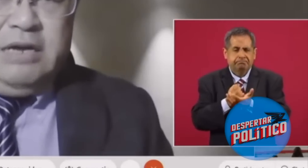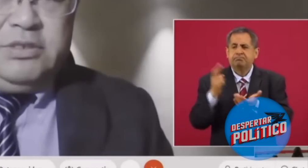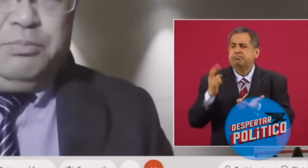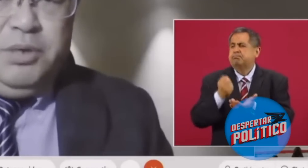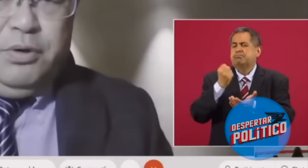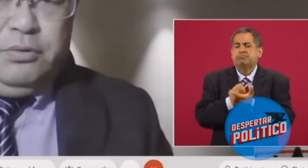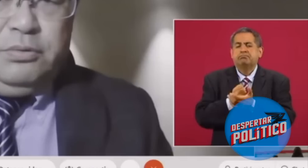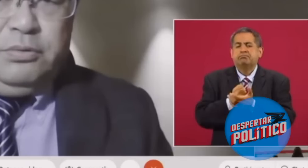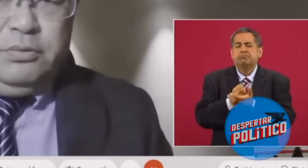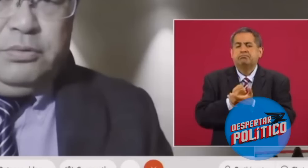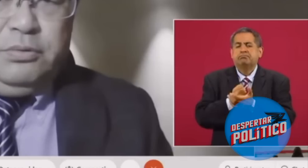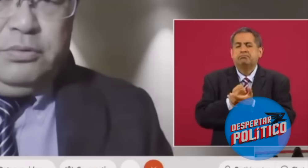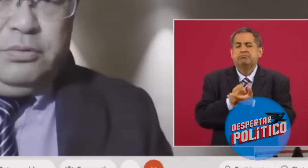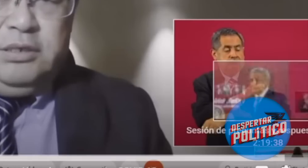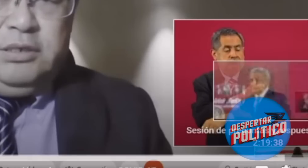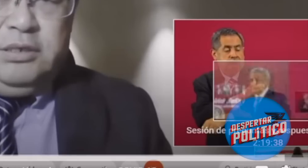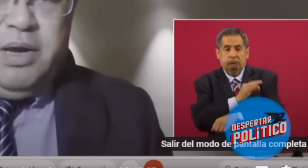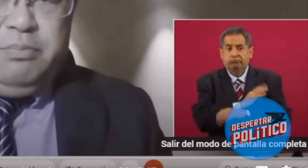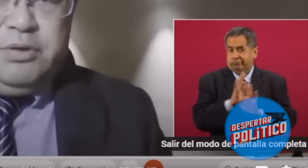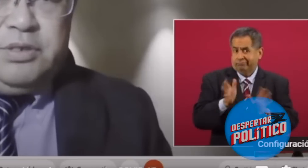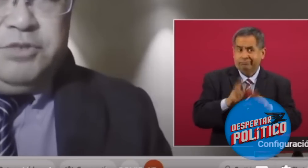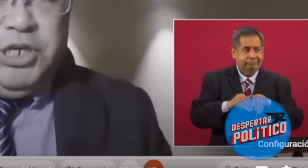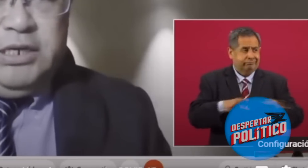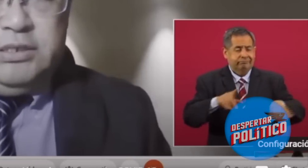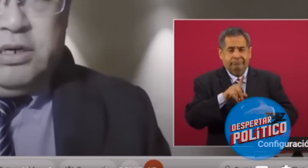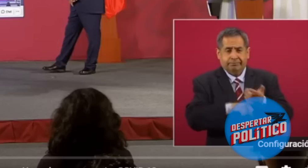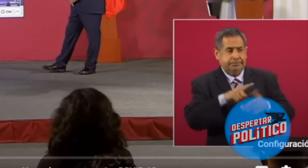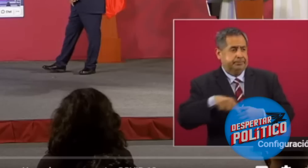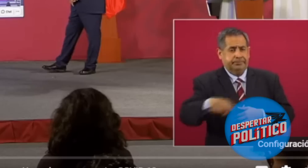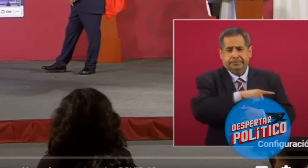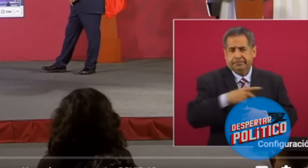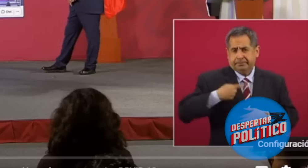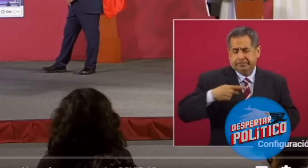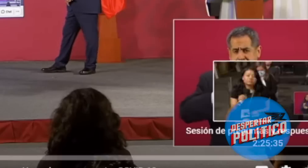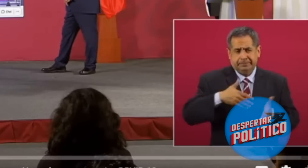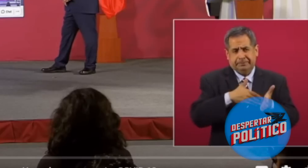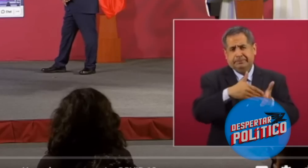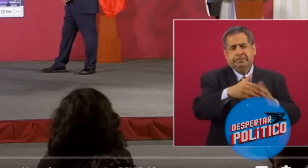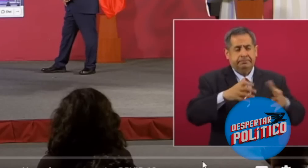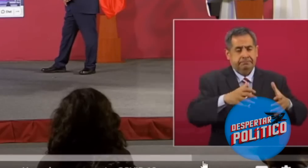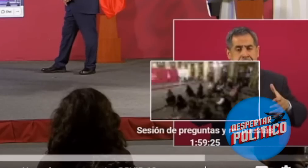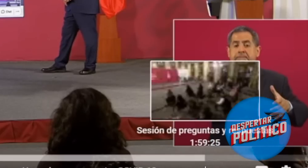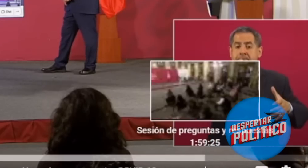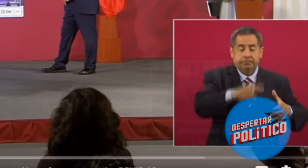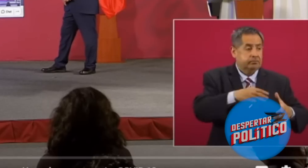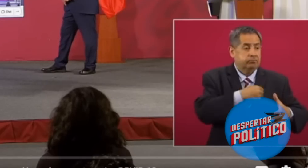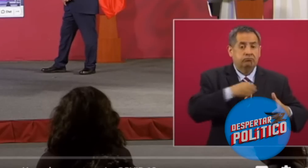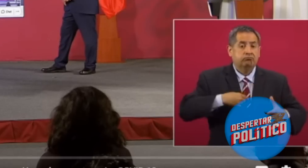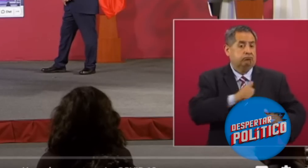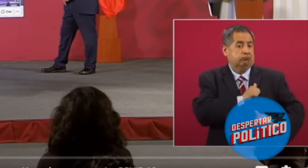una vacuna que ya se ha aplicado a decenas de millares de ciudadanos, incluyendo los miembros del